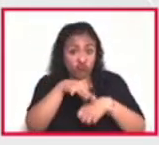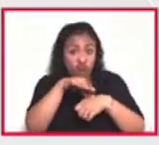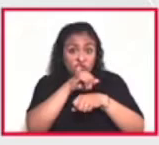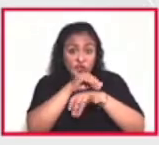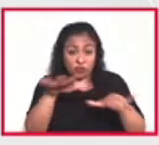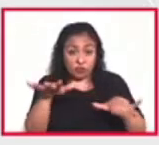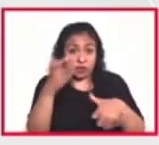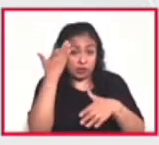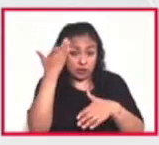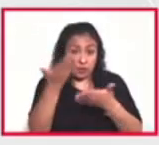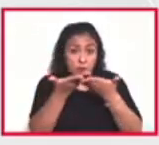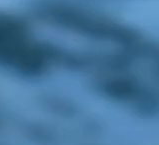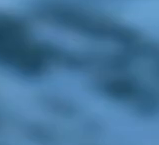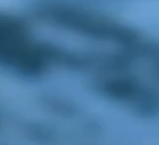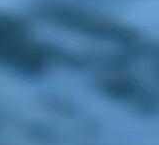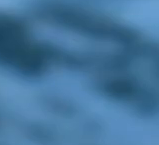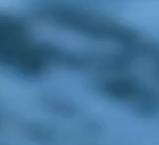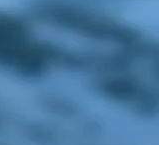de pandemia.